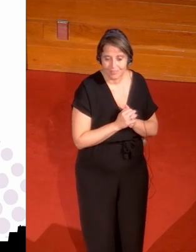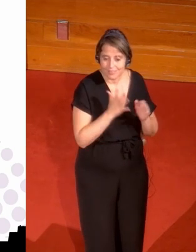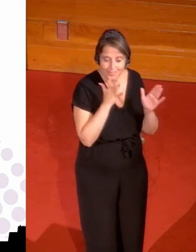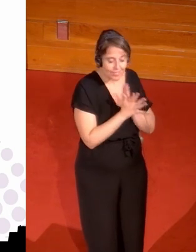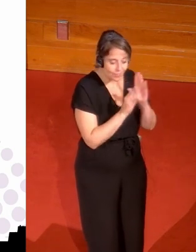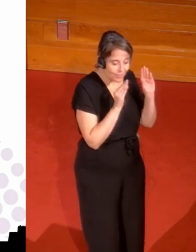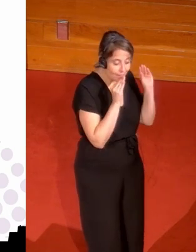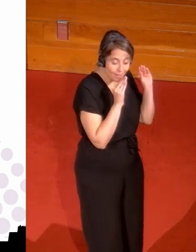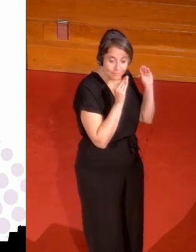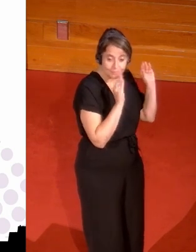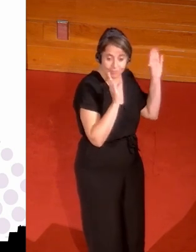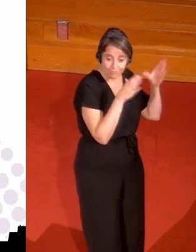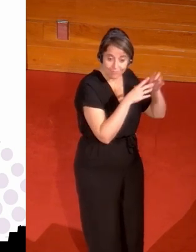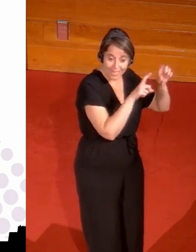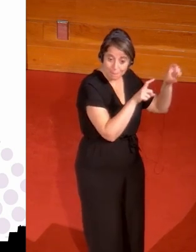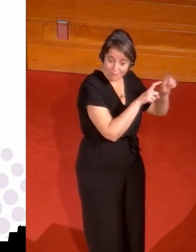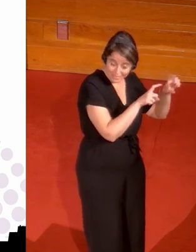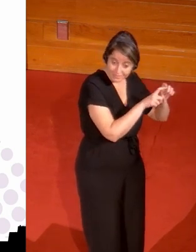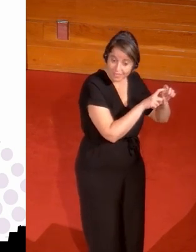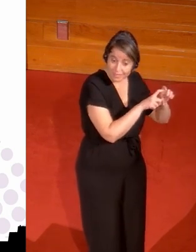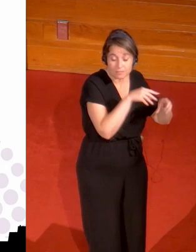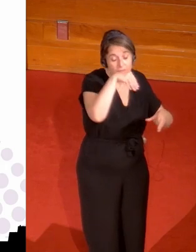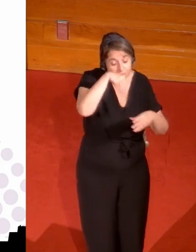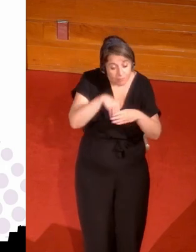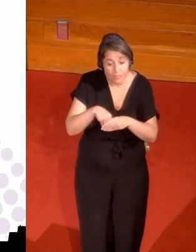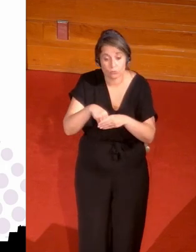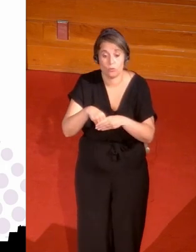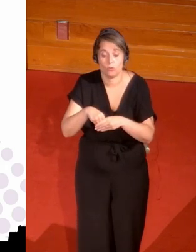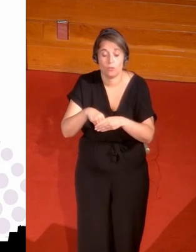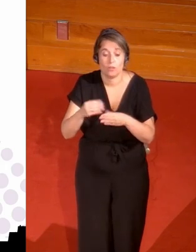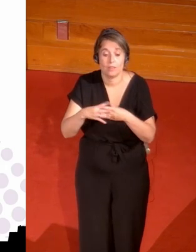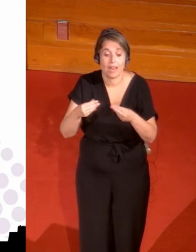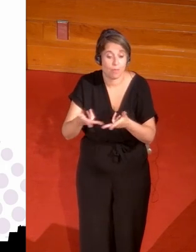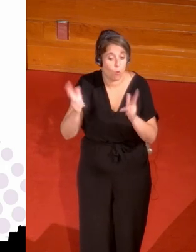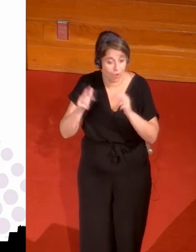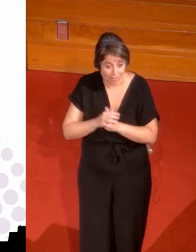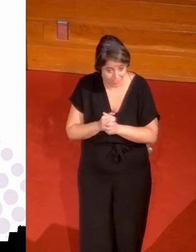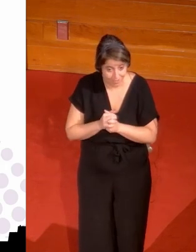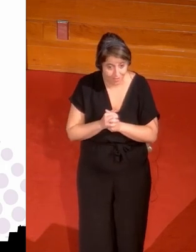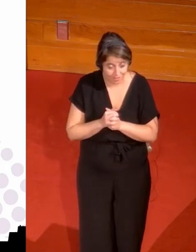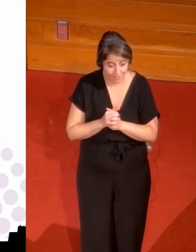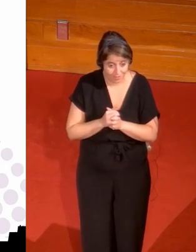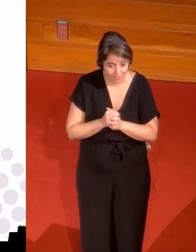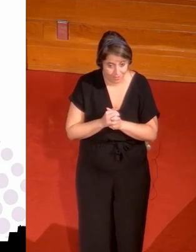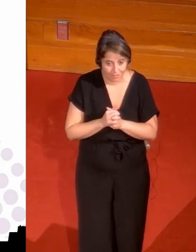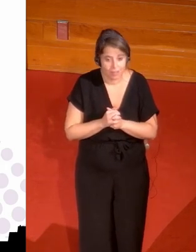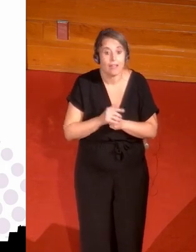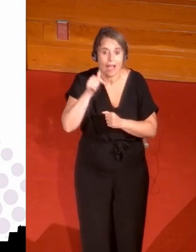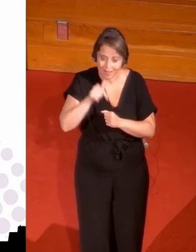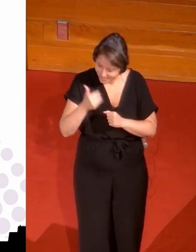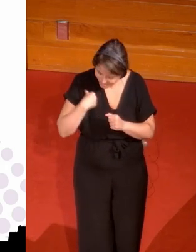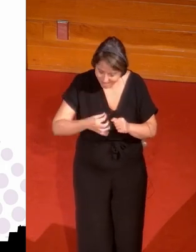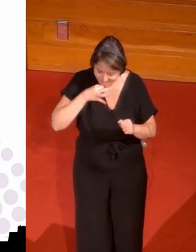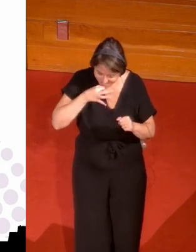parte más de la democracia y ellos lo consideran una parte legítima de la democracia y todo eso viene lobby y aquí sí